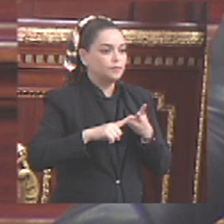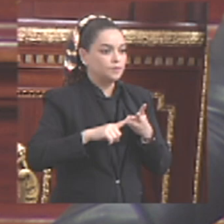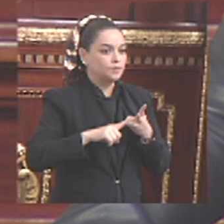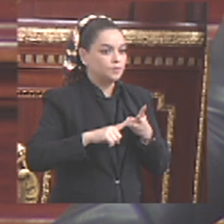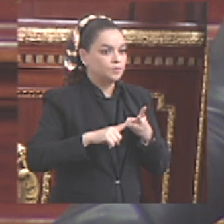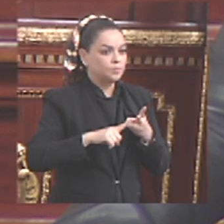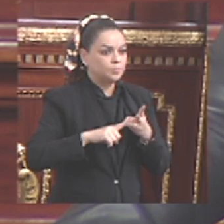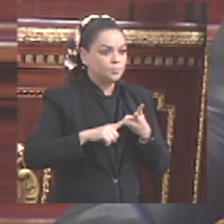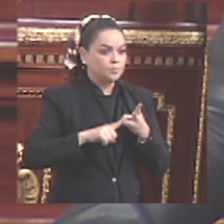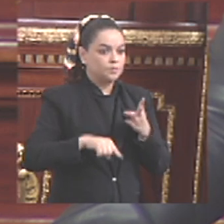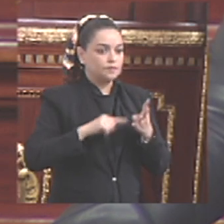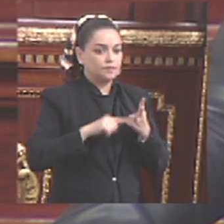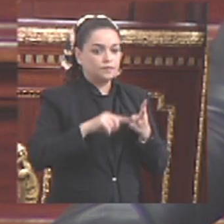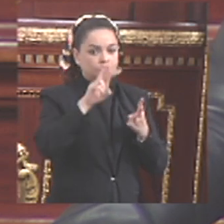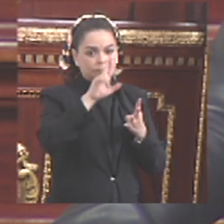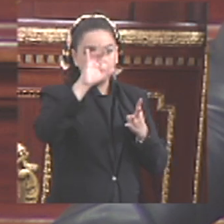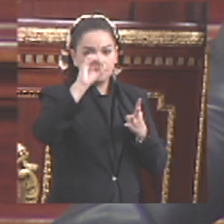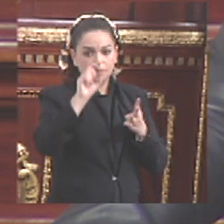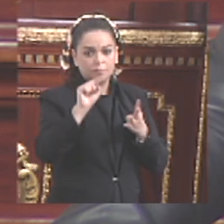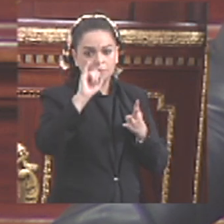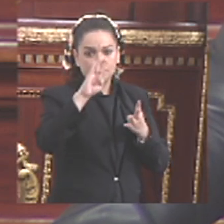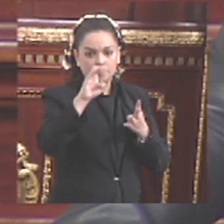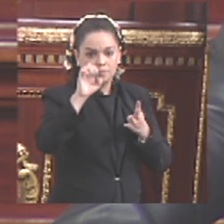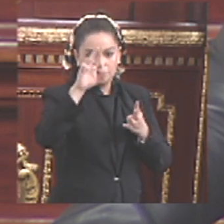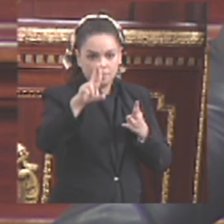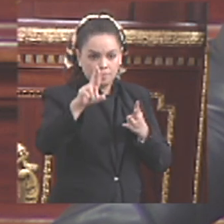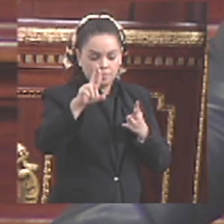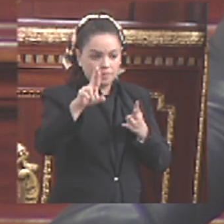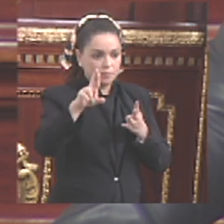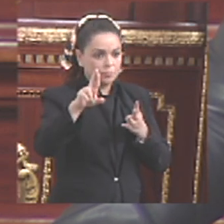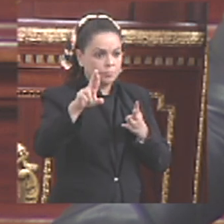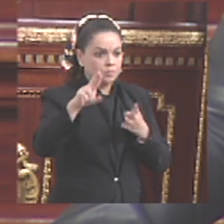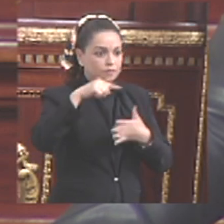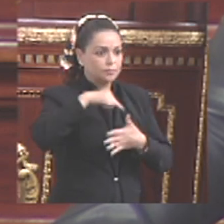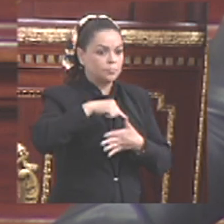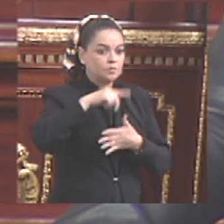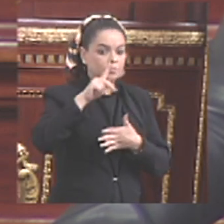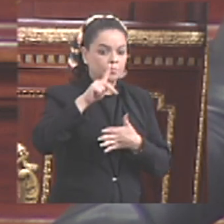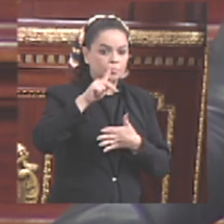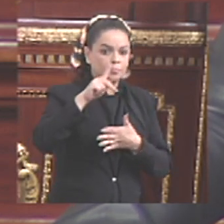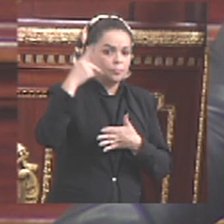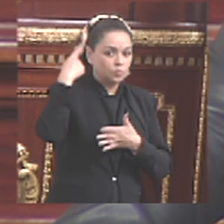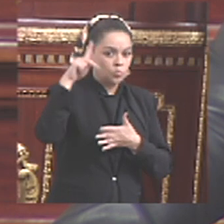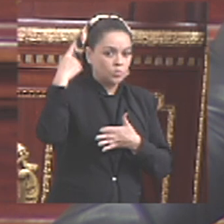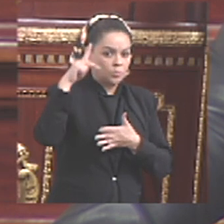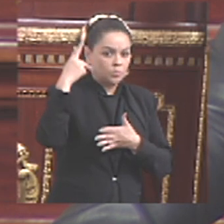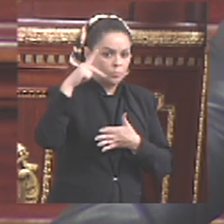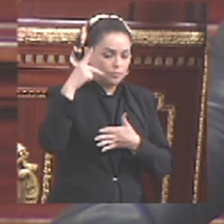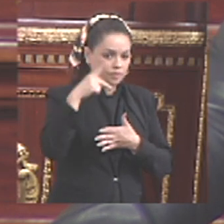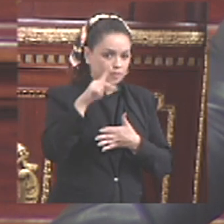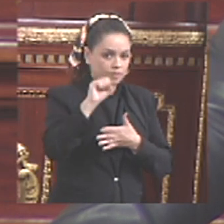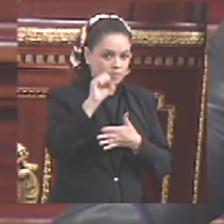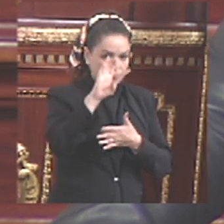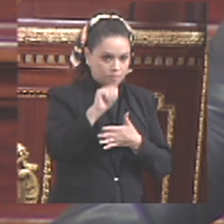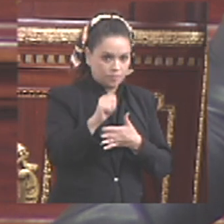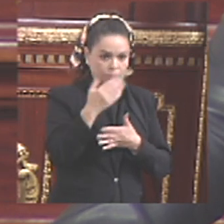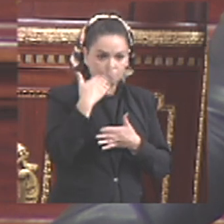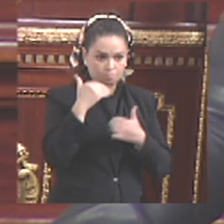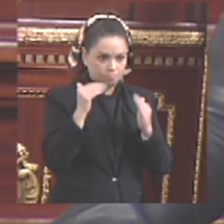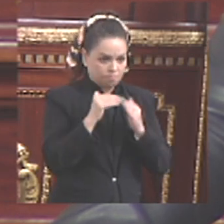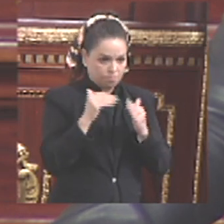sin casa, Río Tíber 24 están sin casa, Puebla 69 está sin casa,